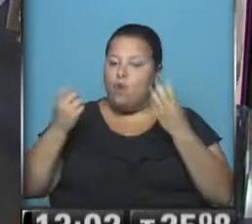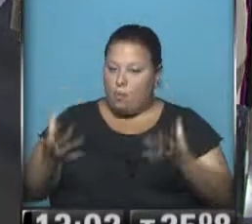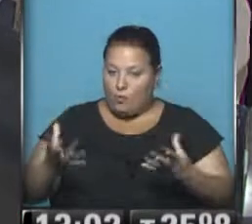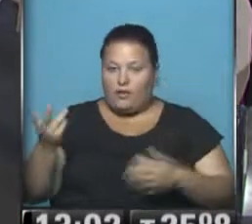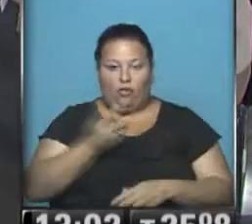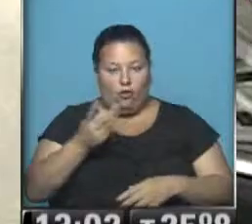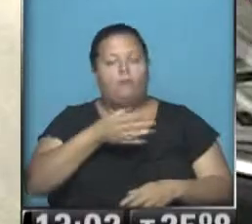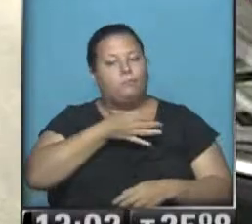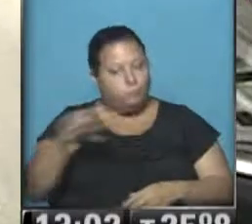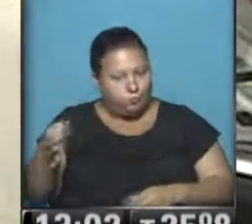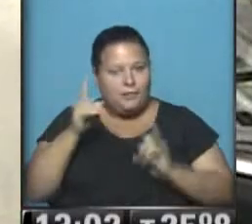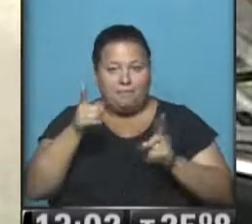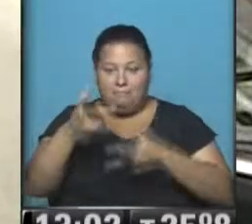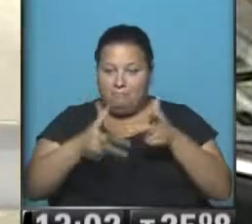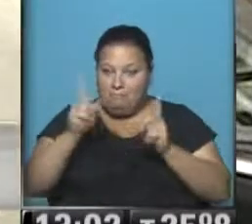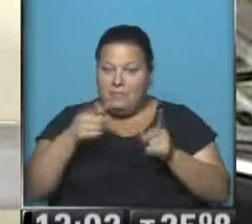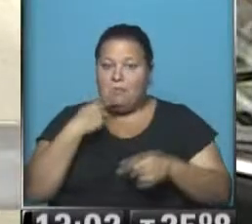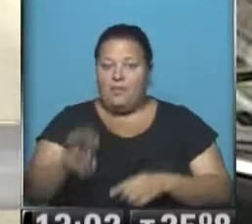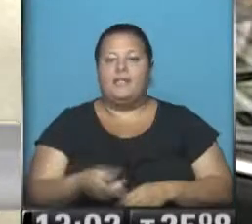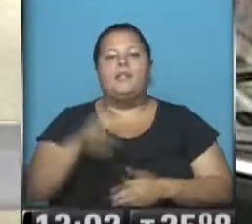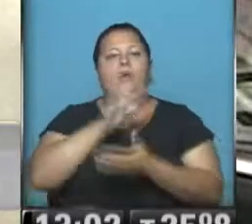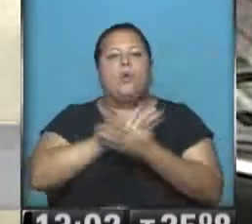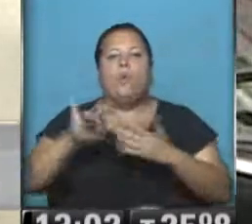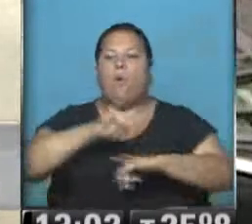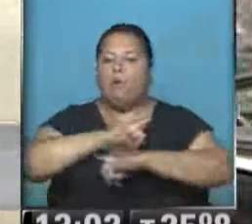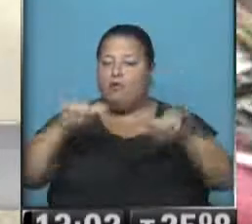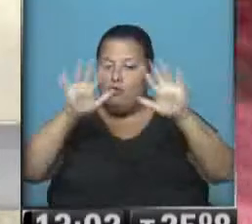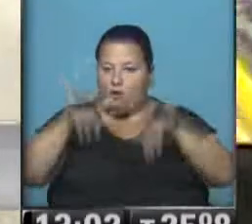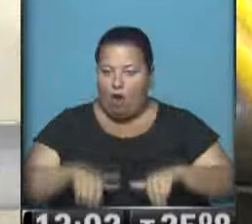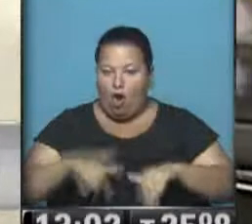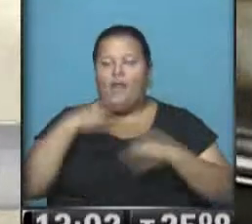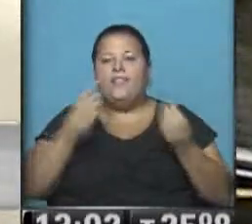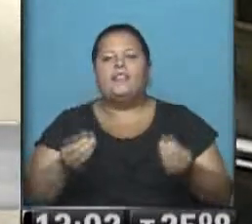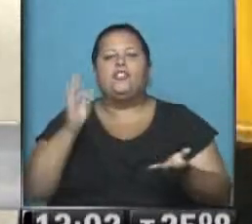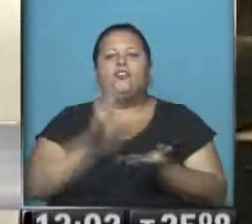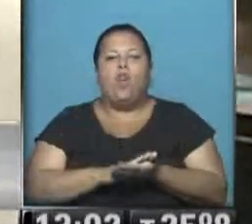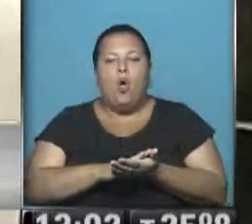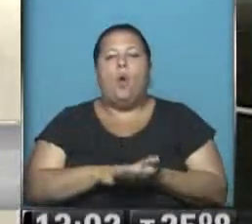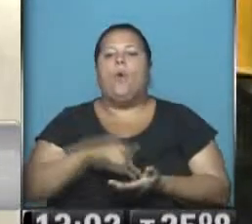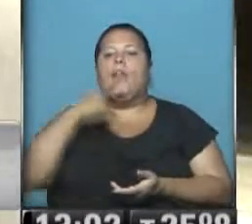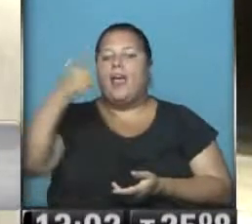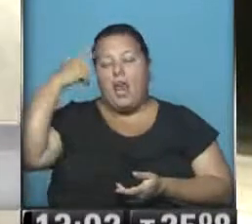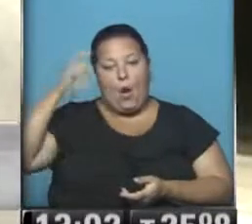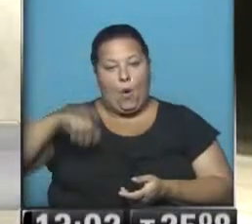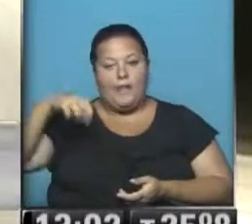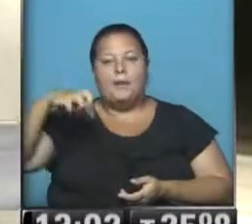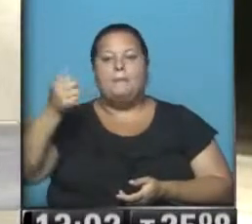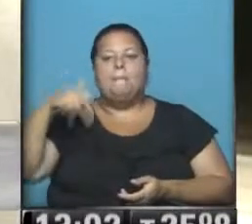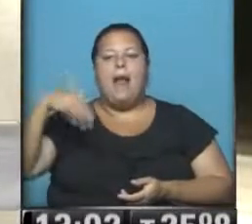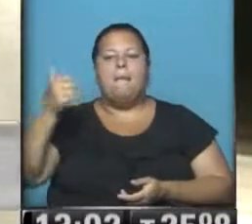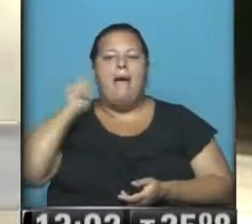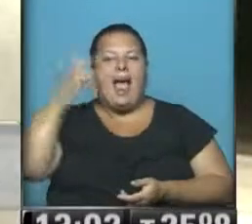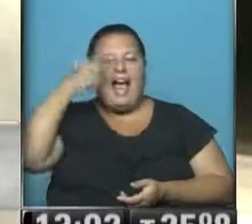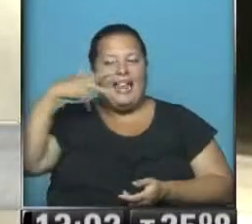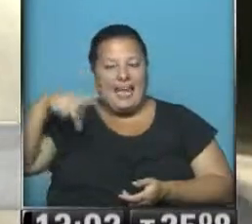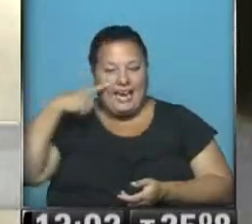Agustina? Roberto, efectivamente, como ustedes están adelantando, hay un nuevo comunicado. Tiene que ver con la aceptación que hizo la jueza Palmaghini de una